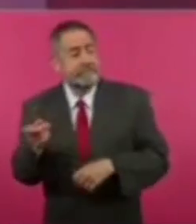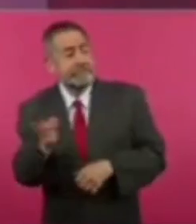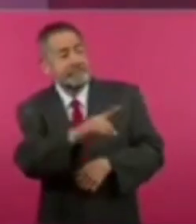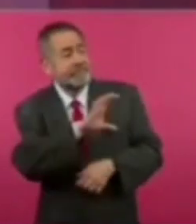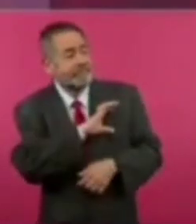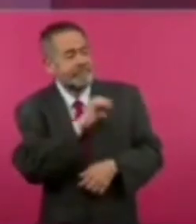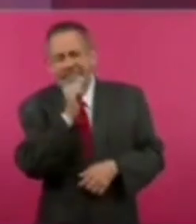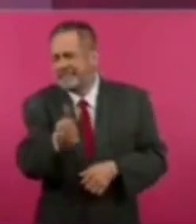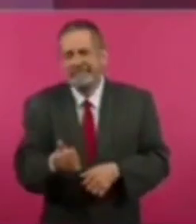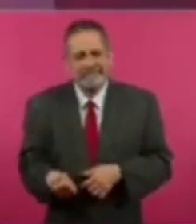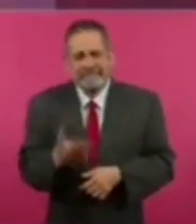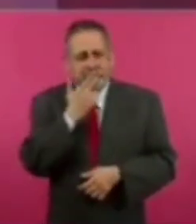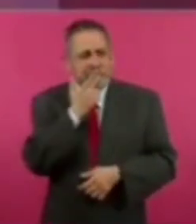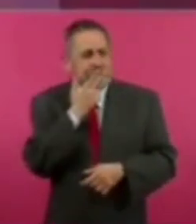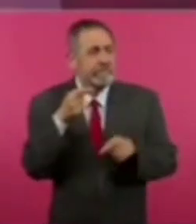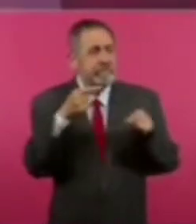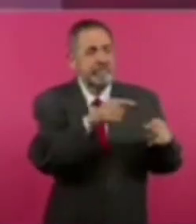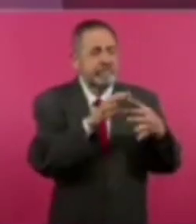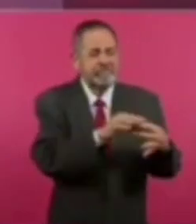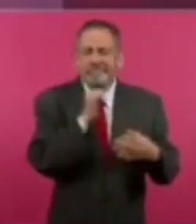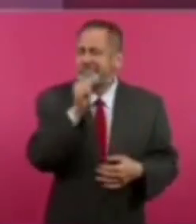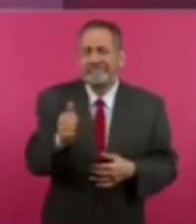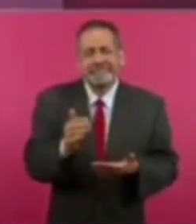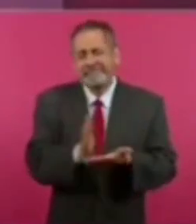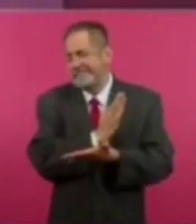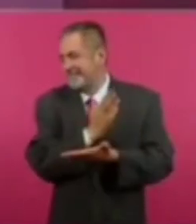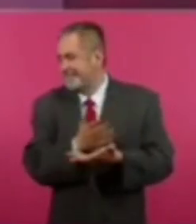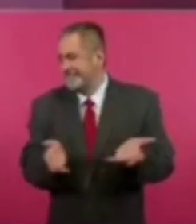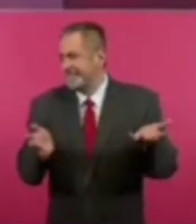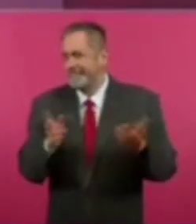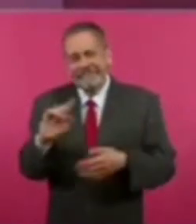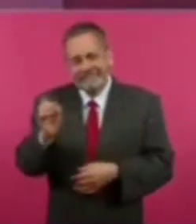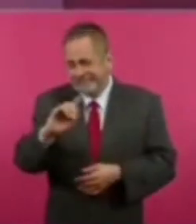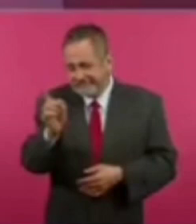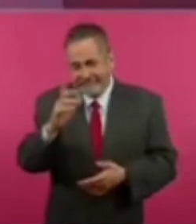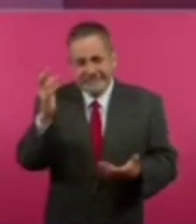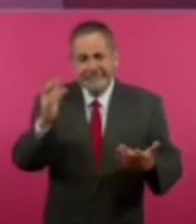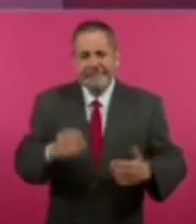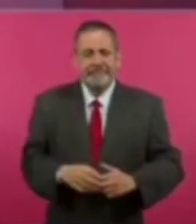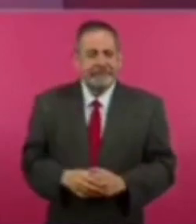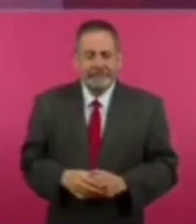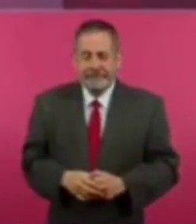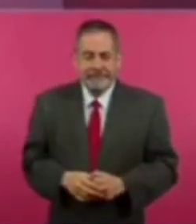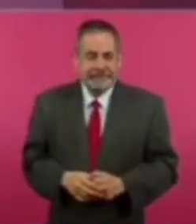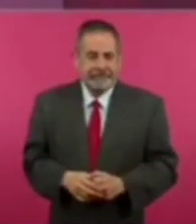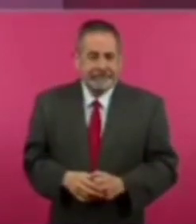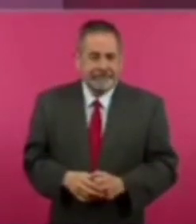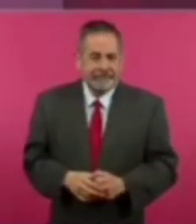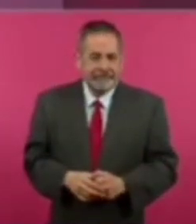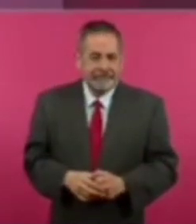No, no, no, no, no, no.